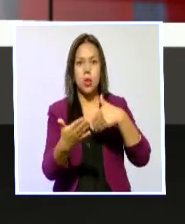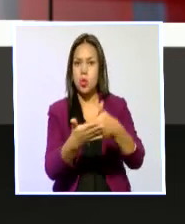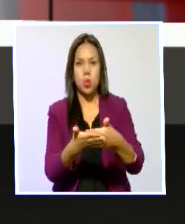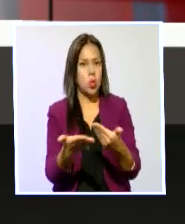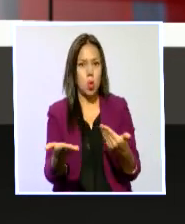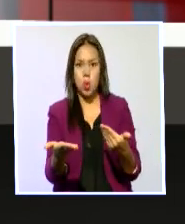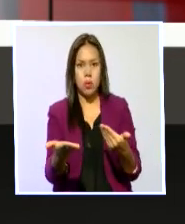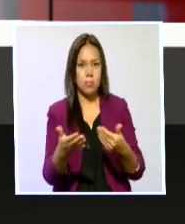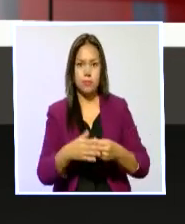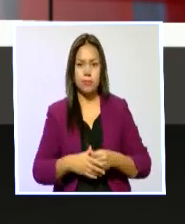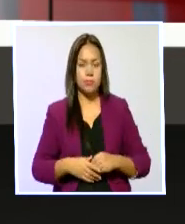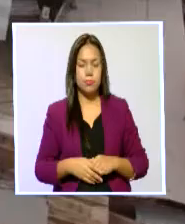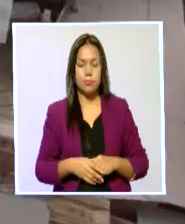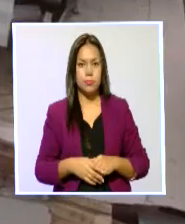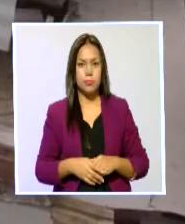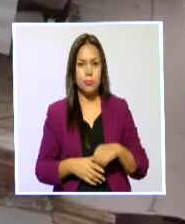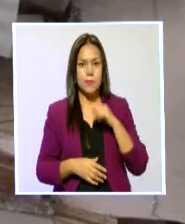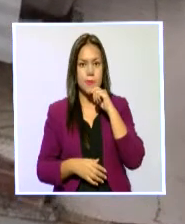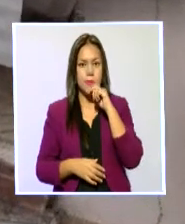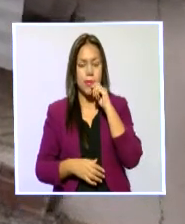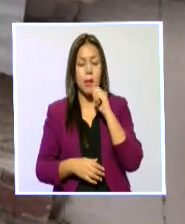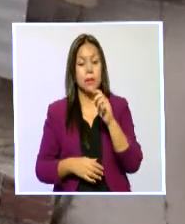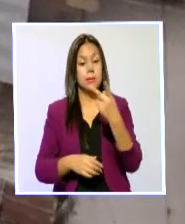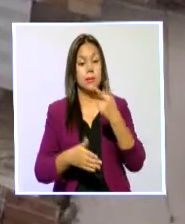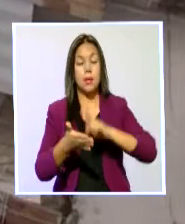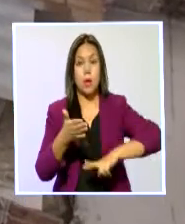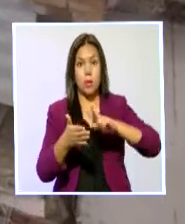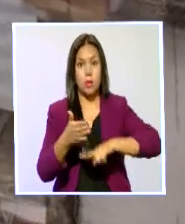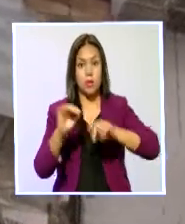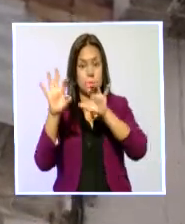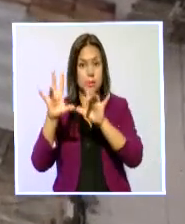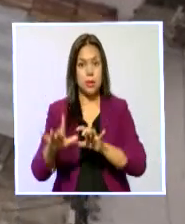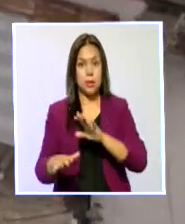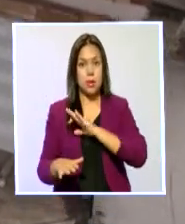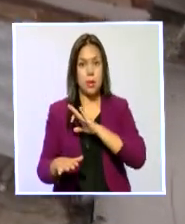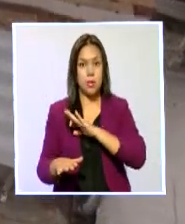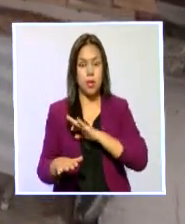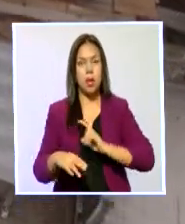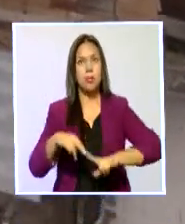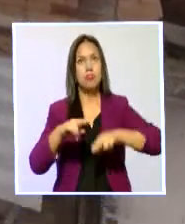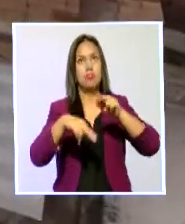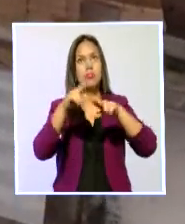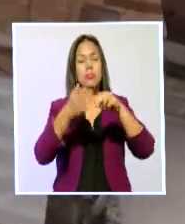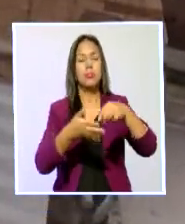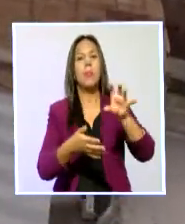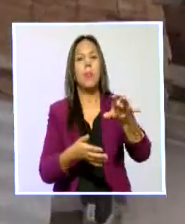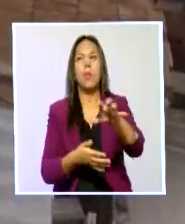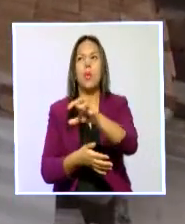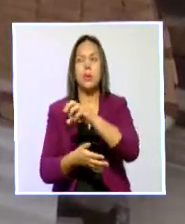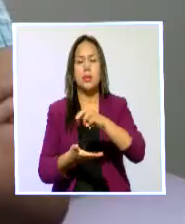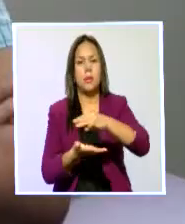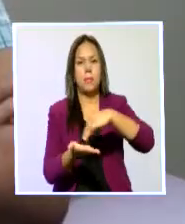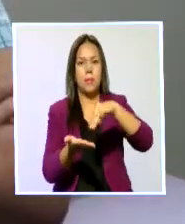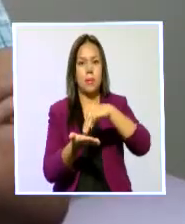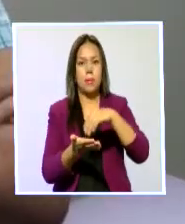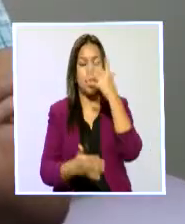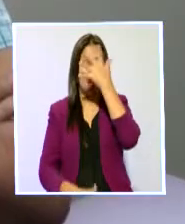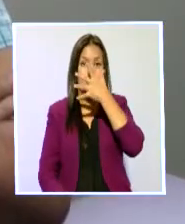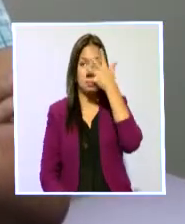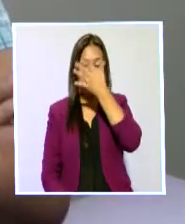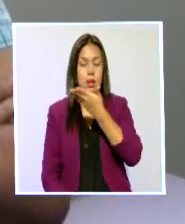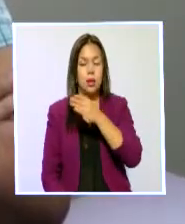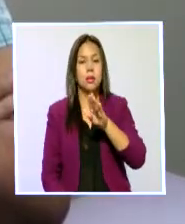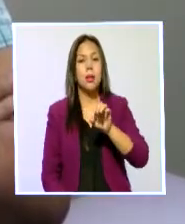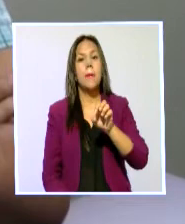Bernal. Por segunda ocasión, el secretario técnico para la reconstrucción de las provincias afectadas de Manabí y Esmeraldas,